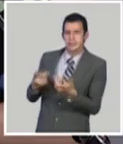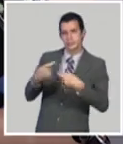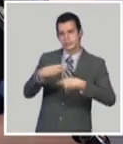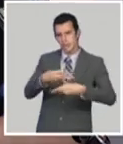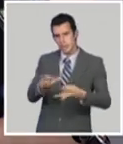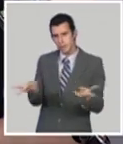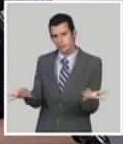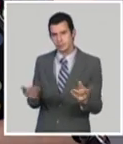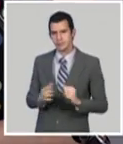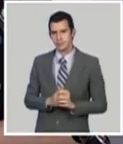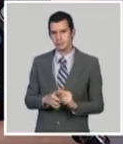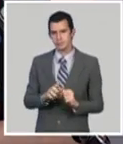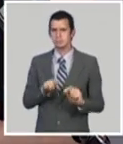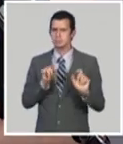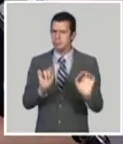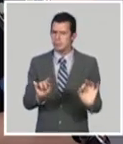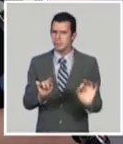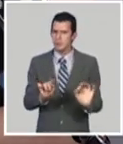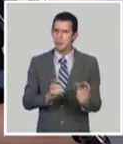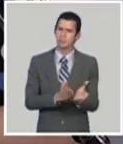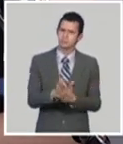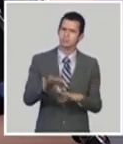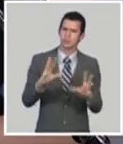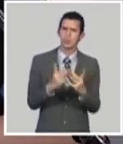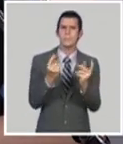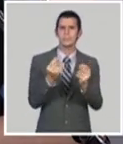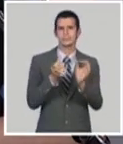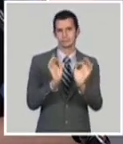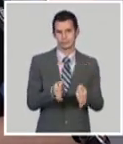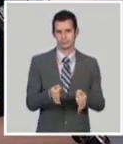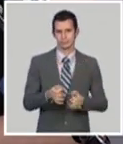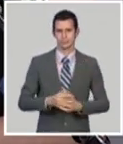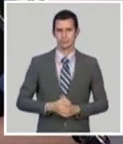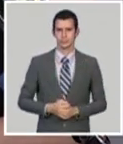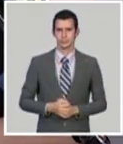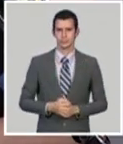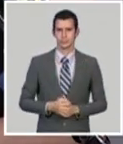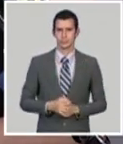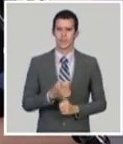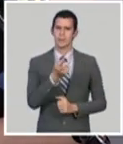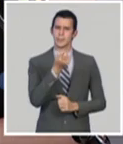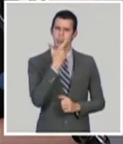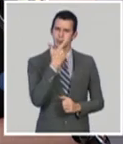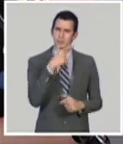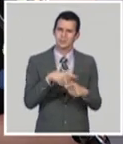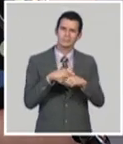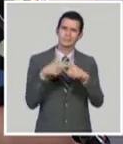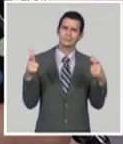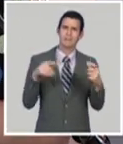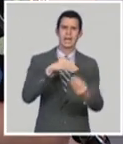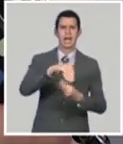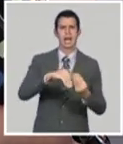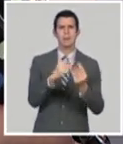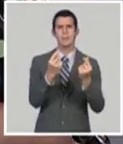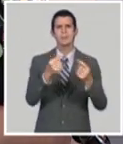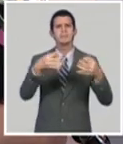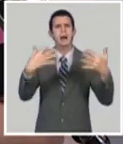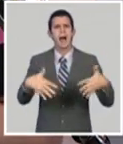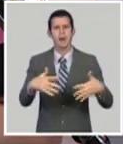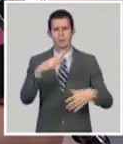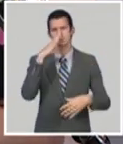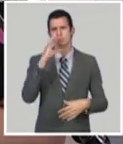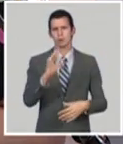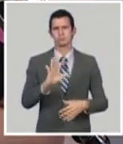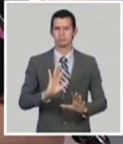precio anterior entonces en esta nueva evaluación le debemos explicar a la población que hay 37